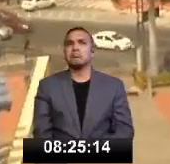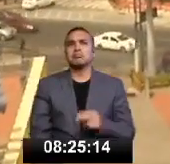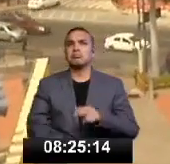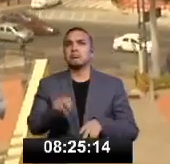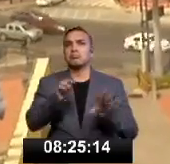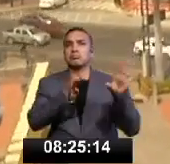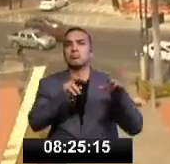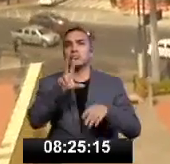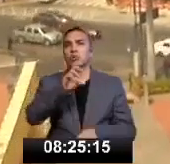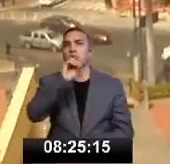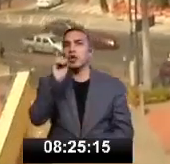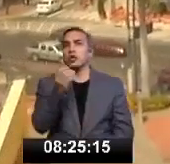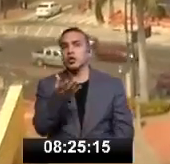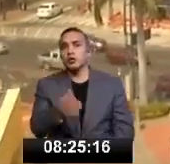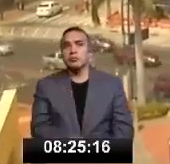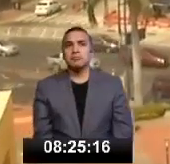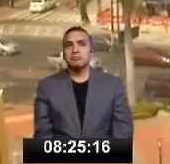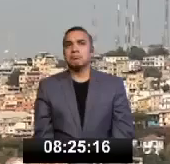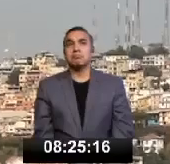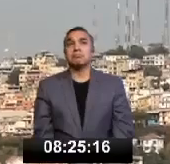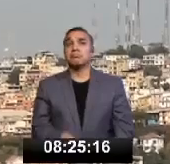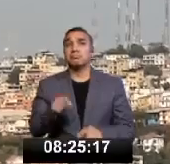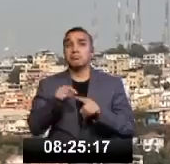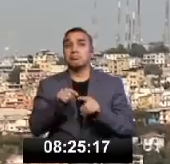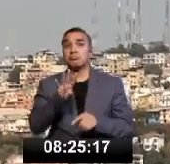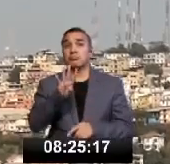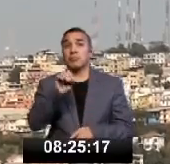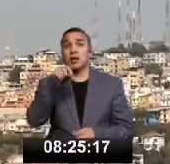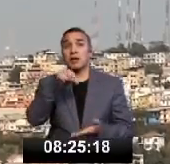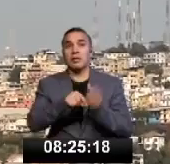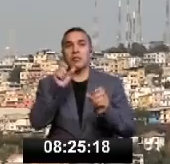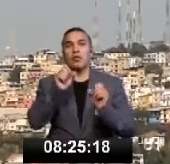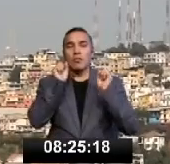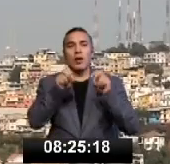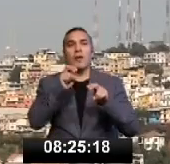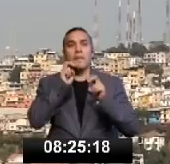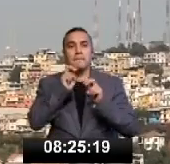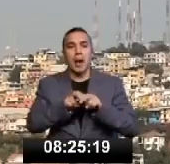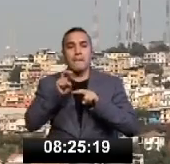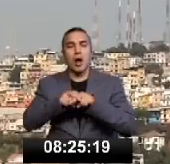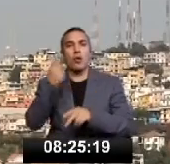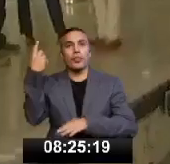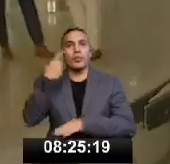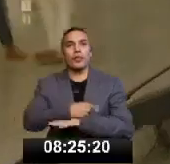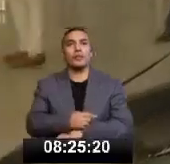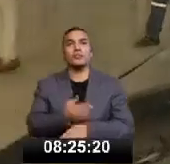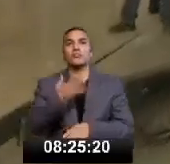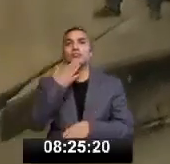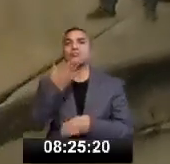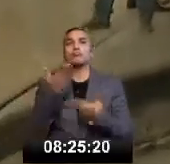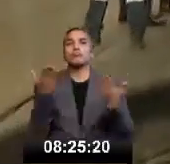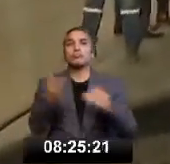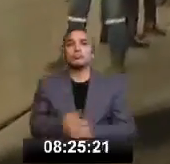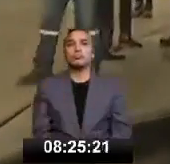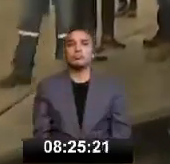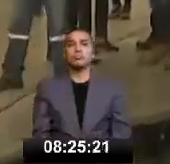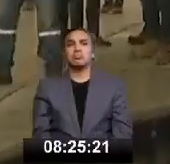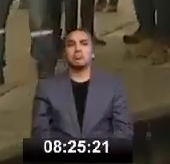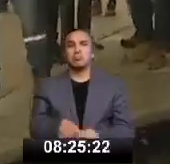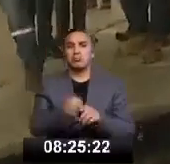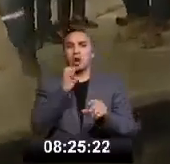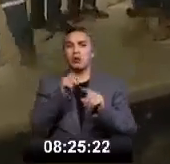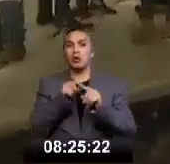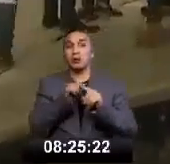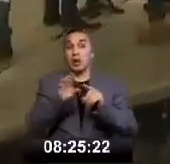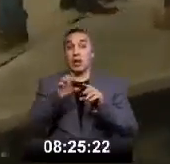del 93% y prevé trasladar cerca de 40.000 personas por día. El mecanismo será complementado con rutas de buses